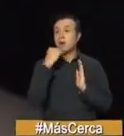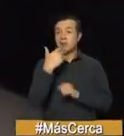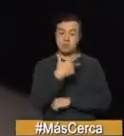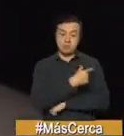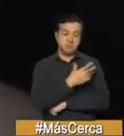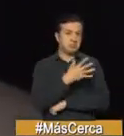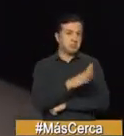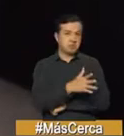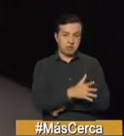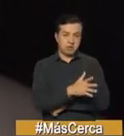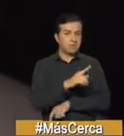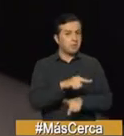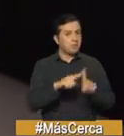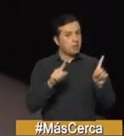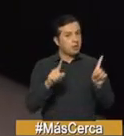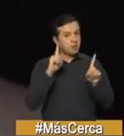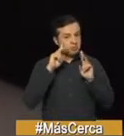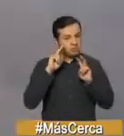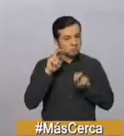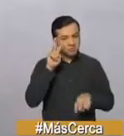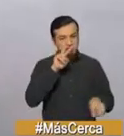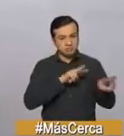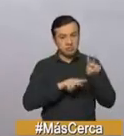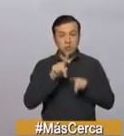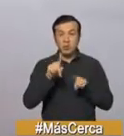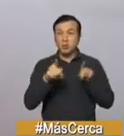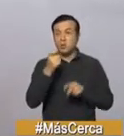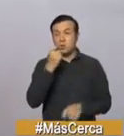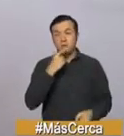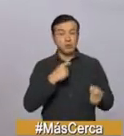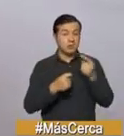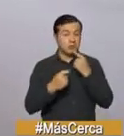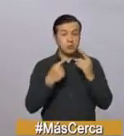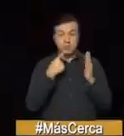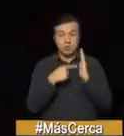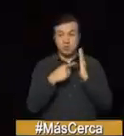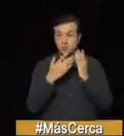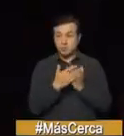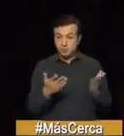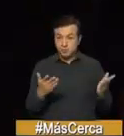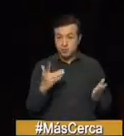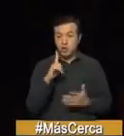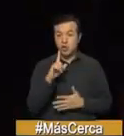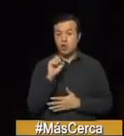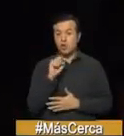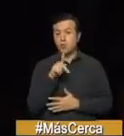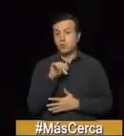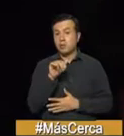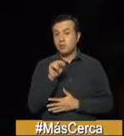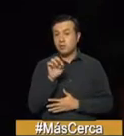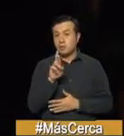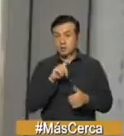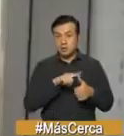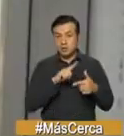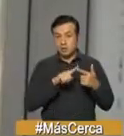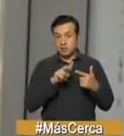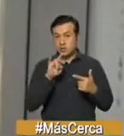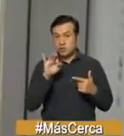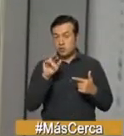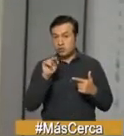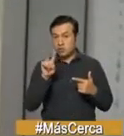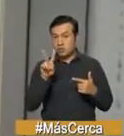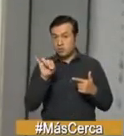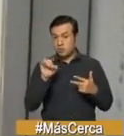sin embargo se investiga a varios medicamentos entre ellos el lopinavir ritonavir y contra la epidemia